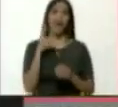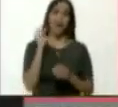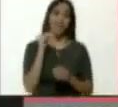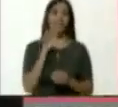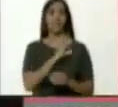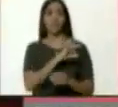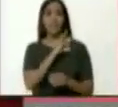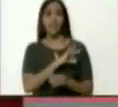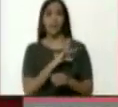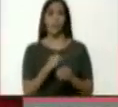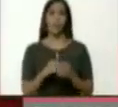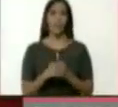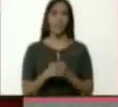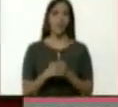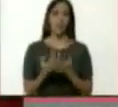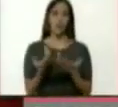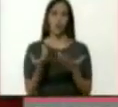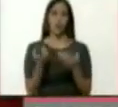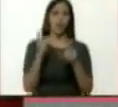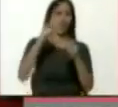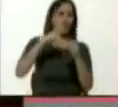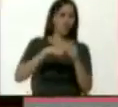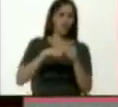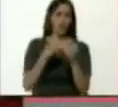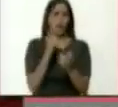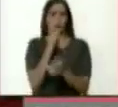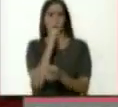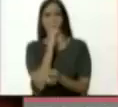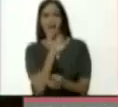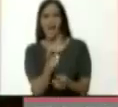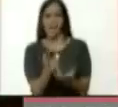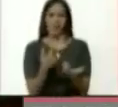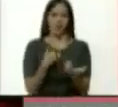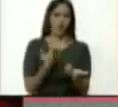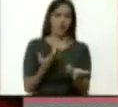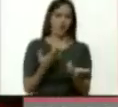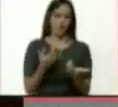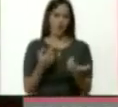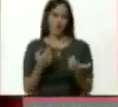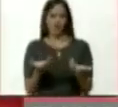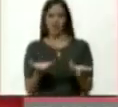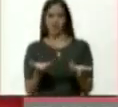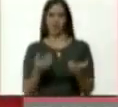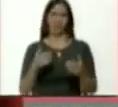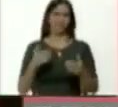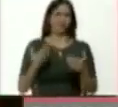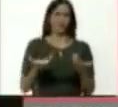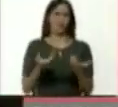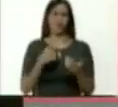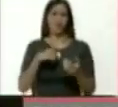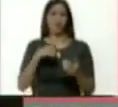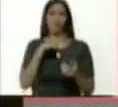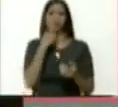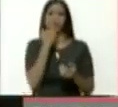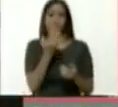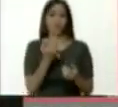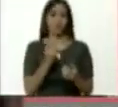socialismo, lo vinculan con lo malo, con las cosas feas, con lo mal hecho, con la ineficiencia. No, eso es socialismo. Lo que están